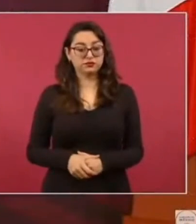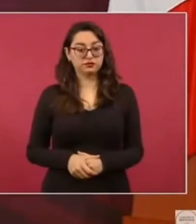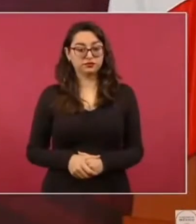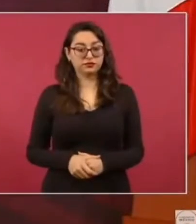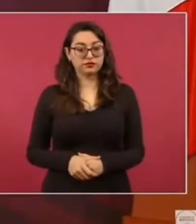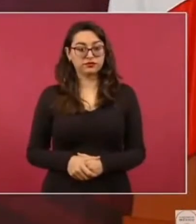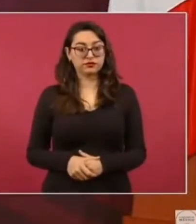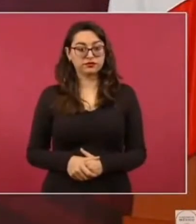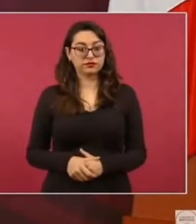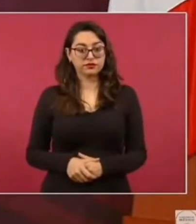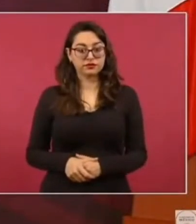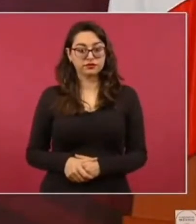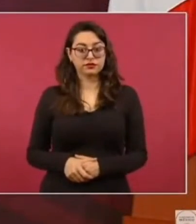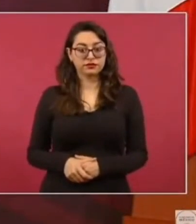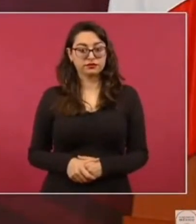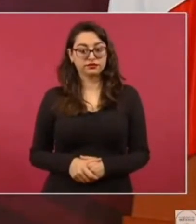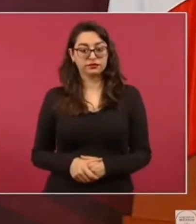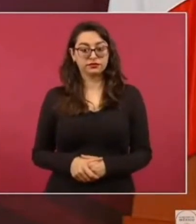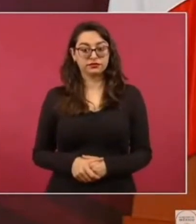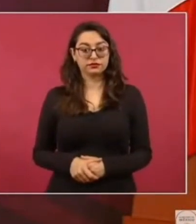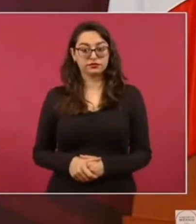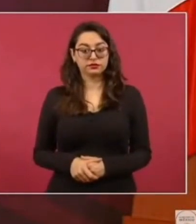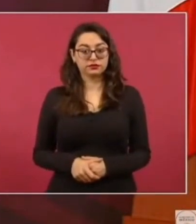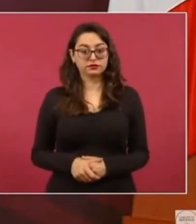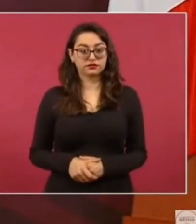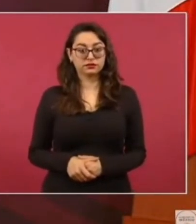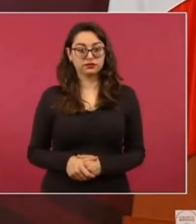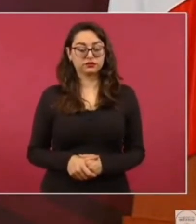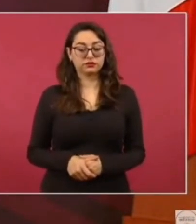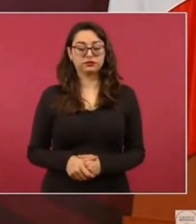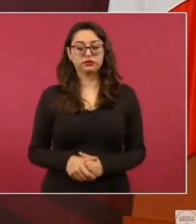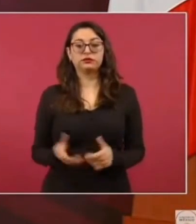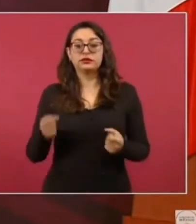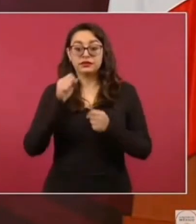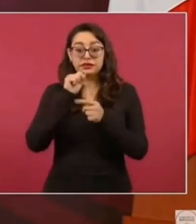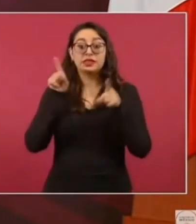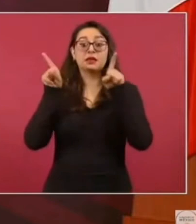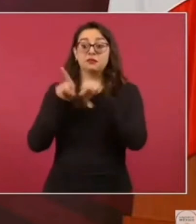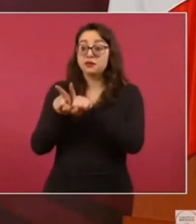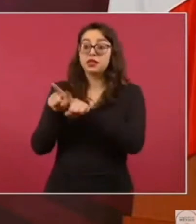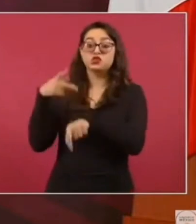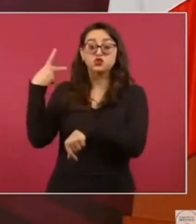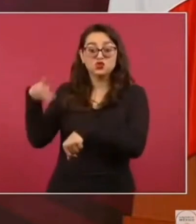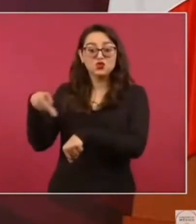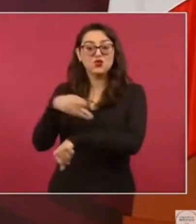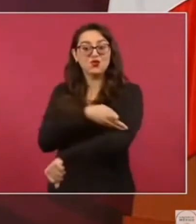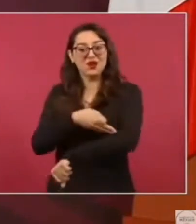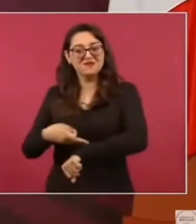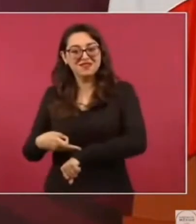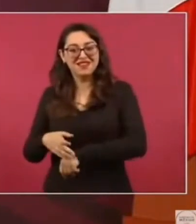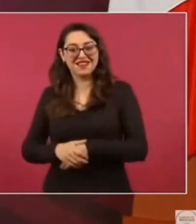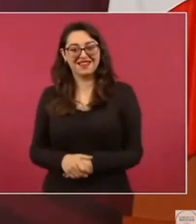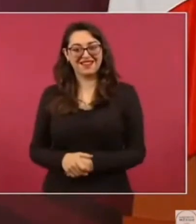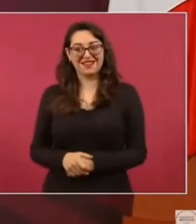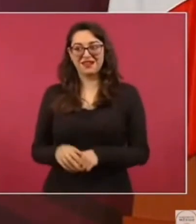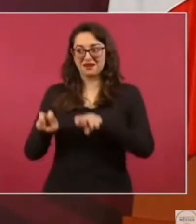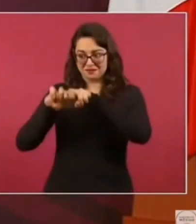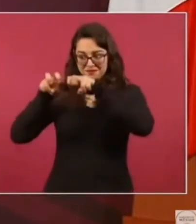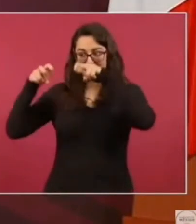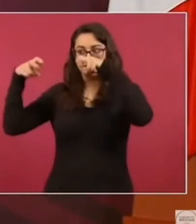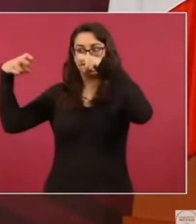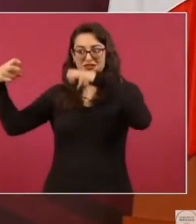Sí, pero tiene que ver con su familia nuclear también, o sea, toda su familia.